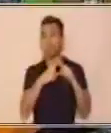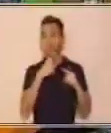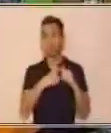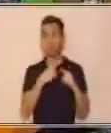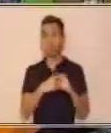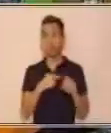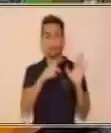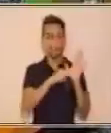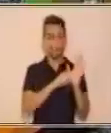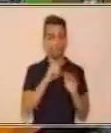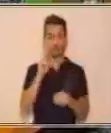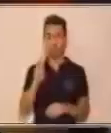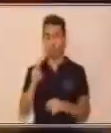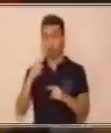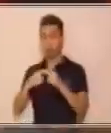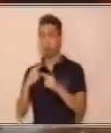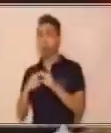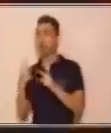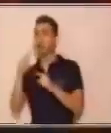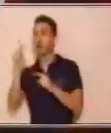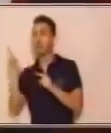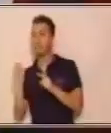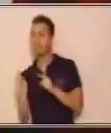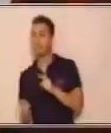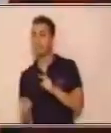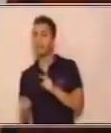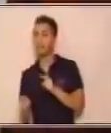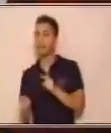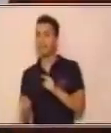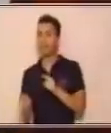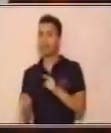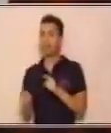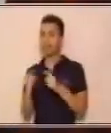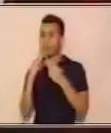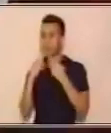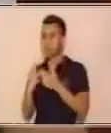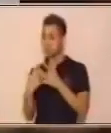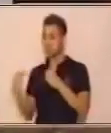1? ¿Por qué número será?